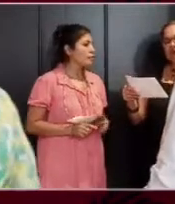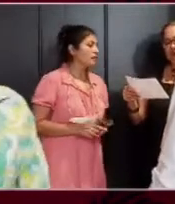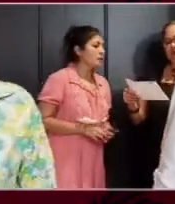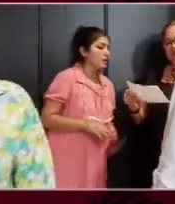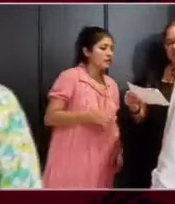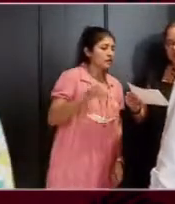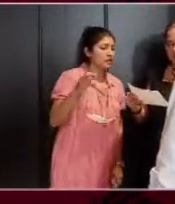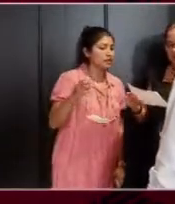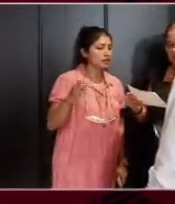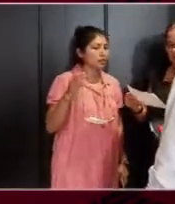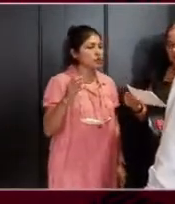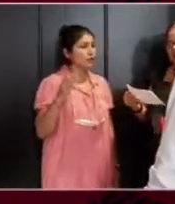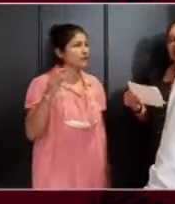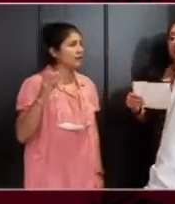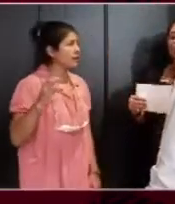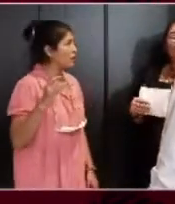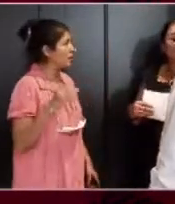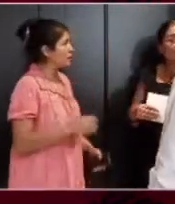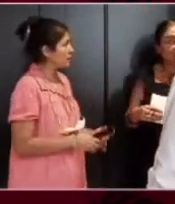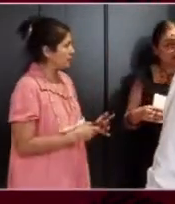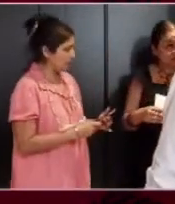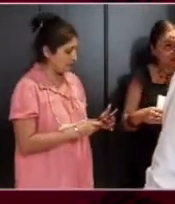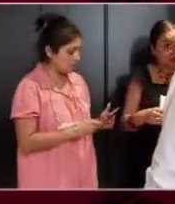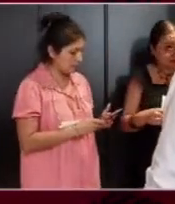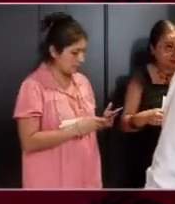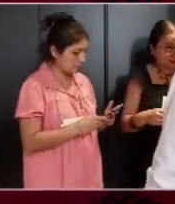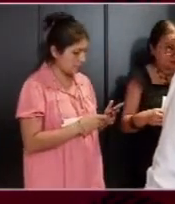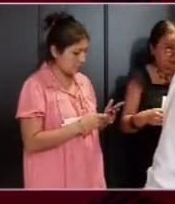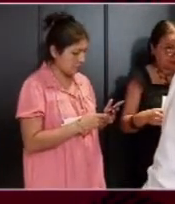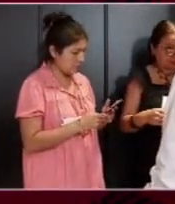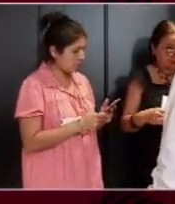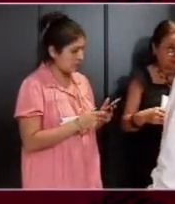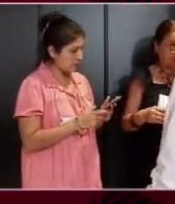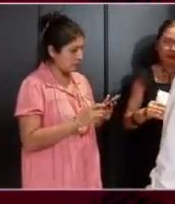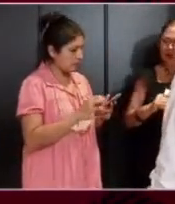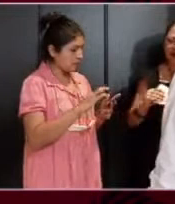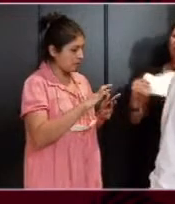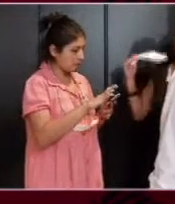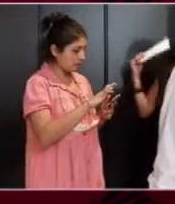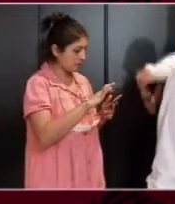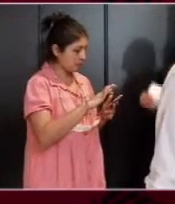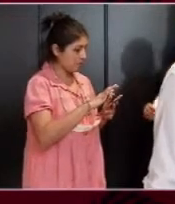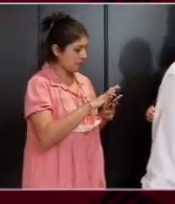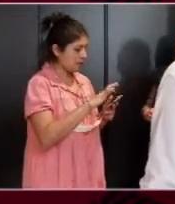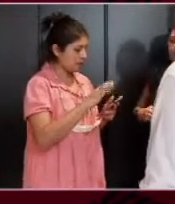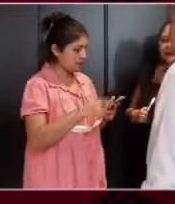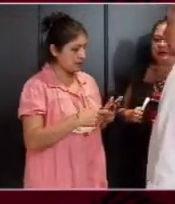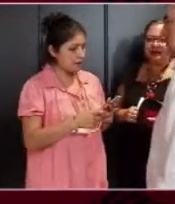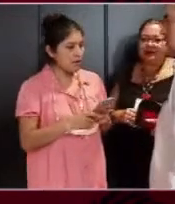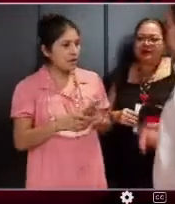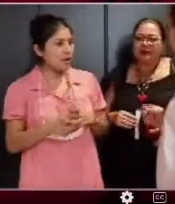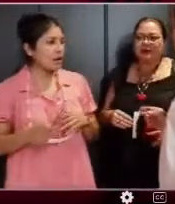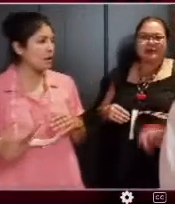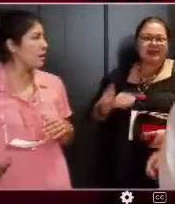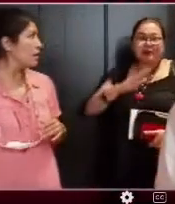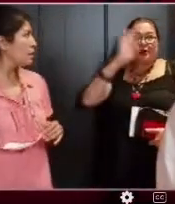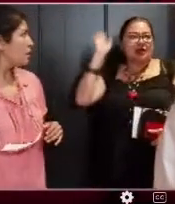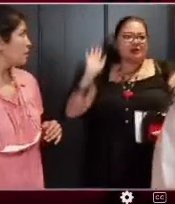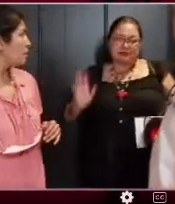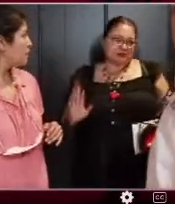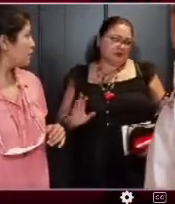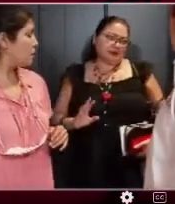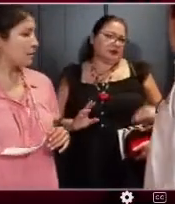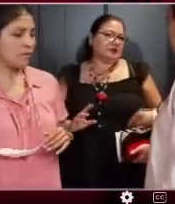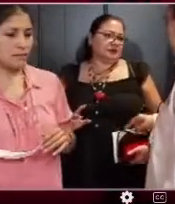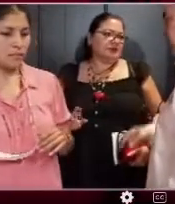se acabó la robadera. Acá ya se acabó la robadera. Acá ya terminó la robadera. Estamos hartos